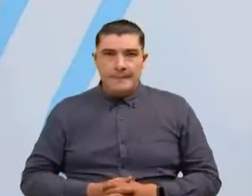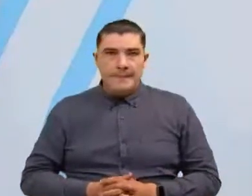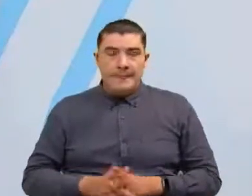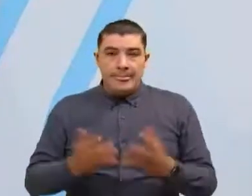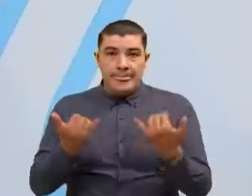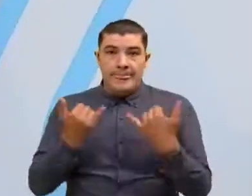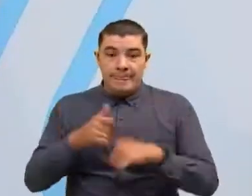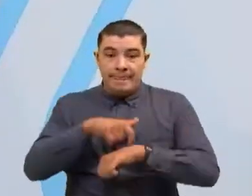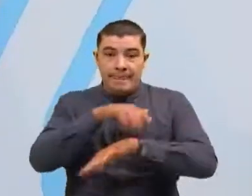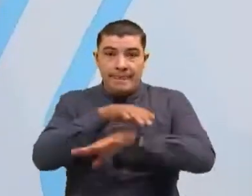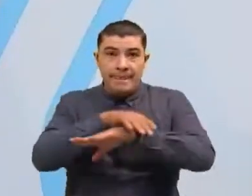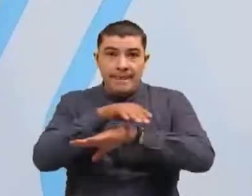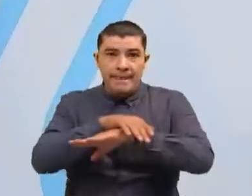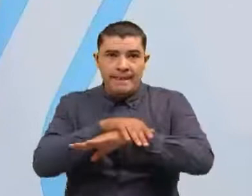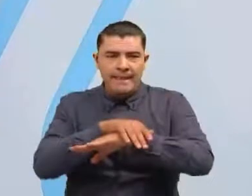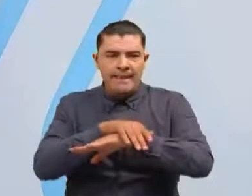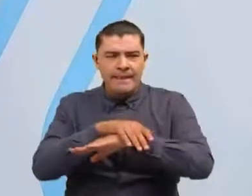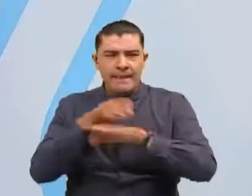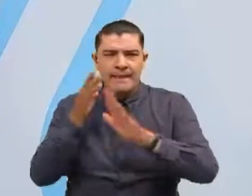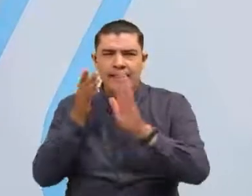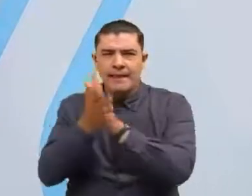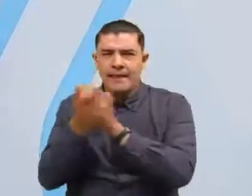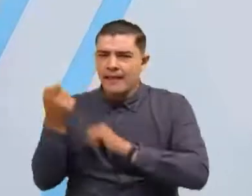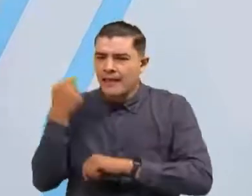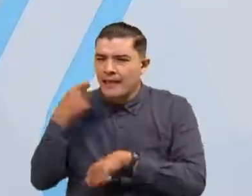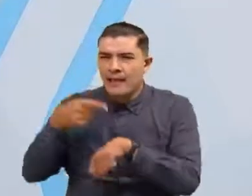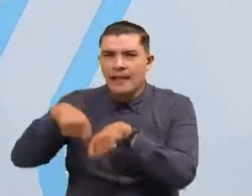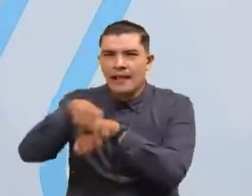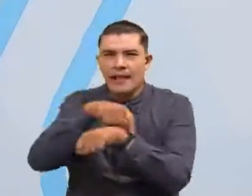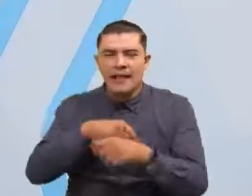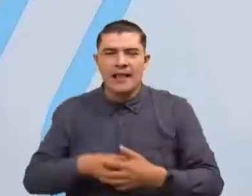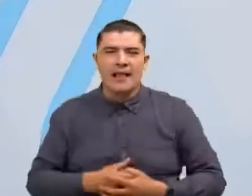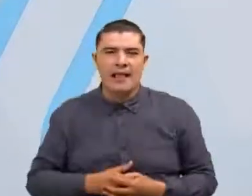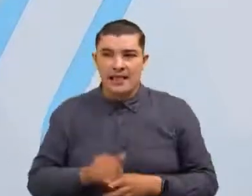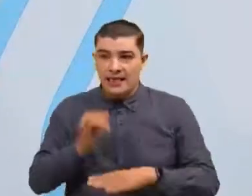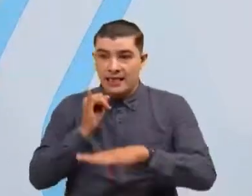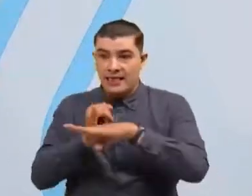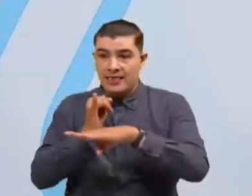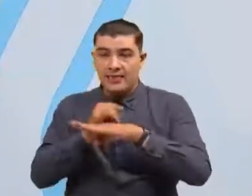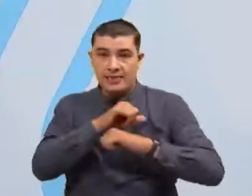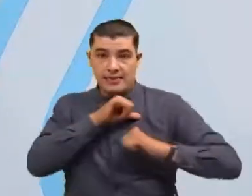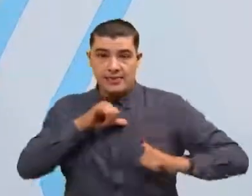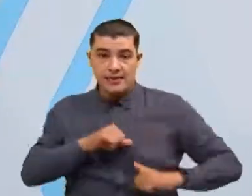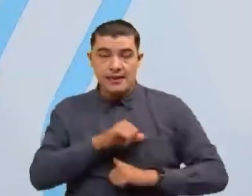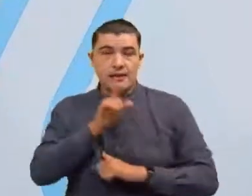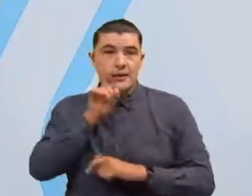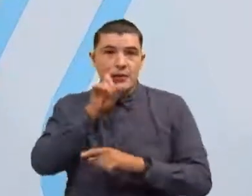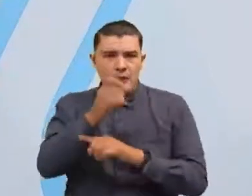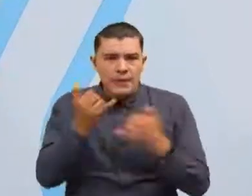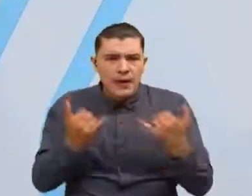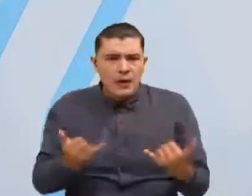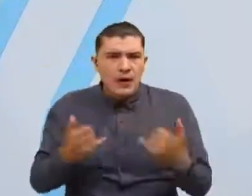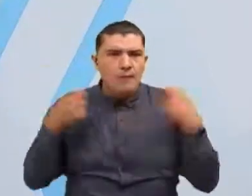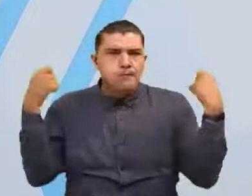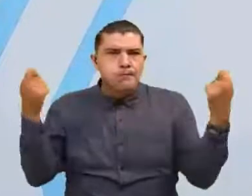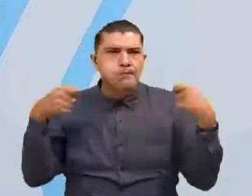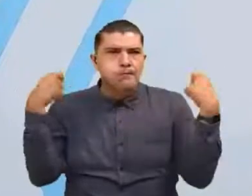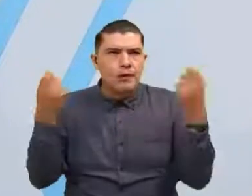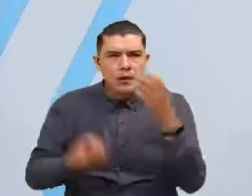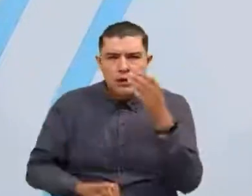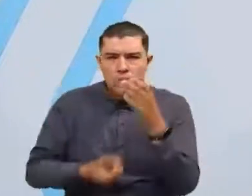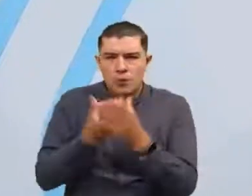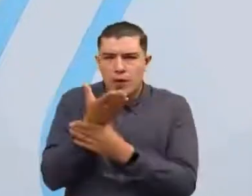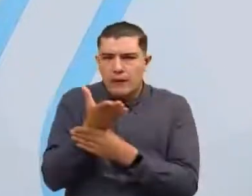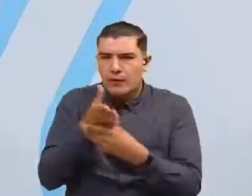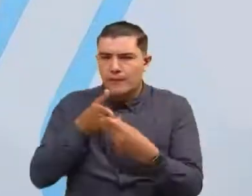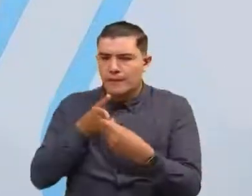Y a esta hora de la tarde tenemos información de último minuto, pues precisamente el Instituto del Corazón de Bucaramanga está implementando un novedoso procedimiento